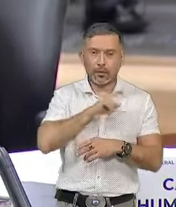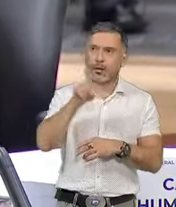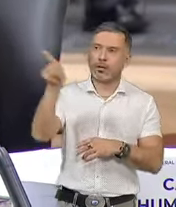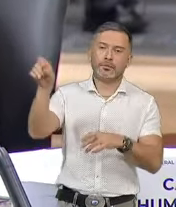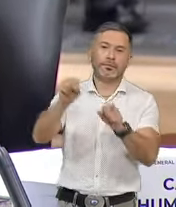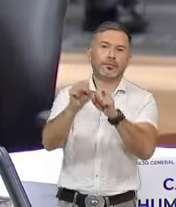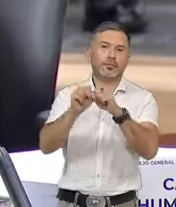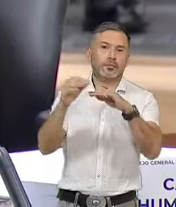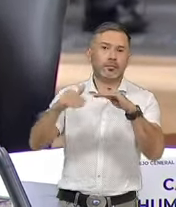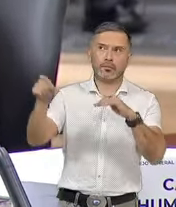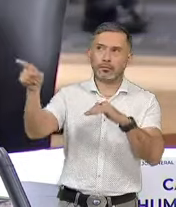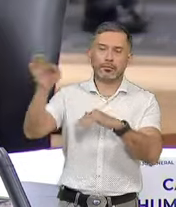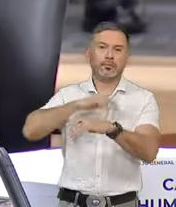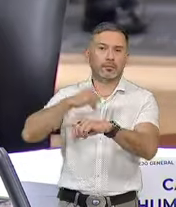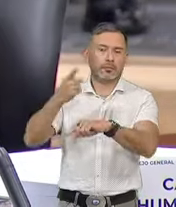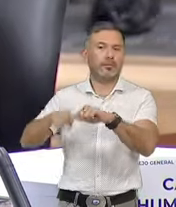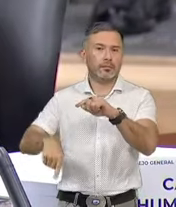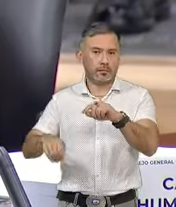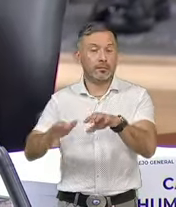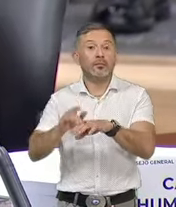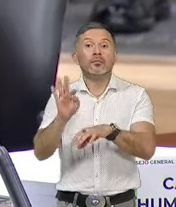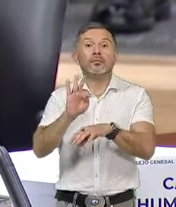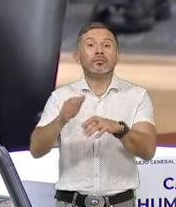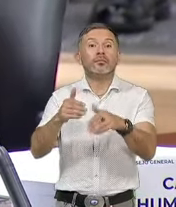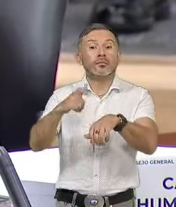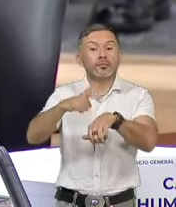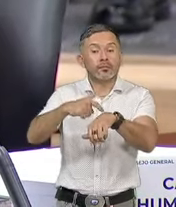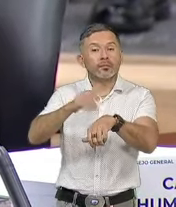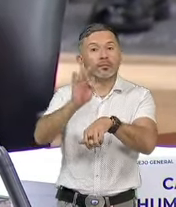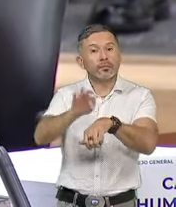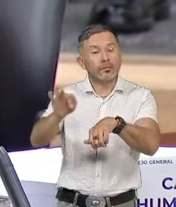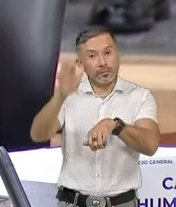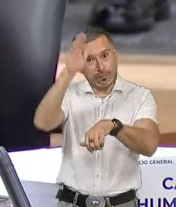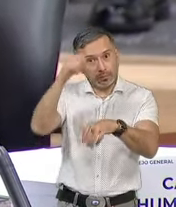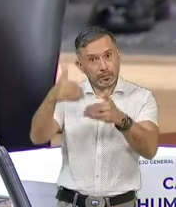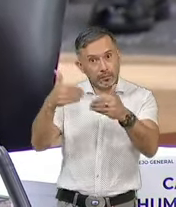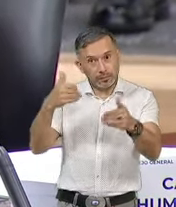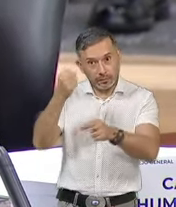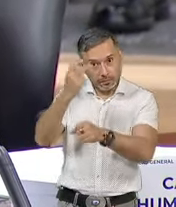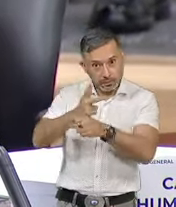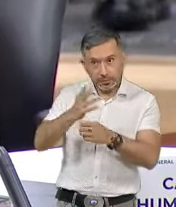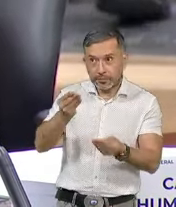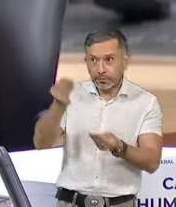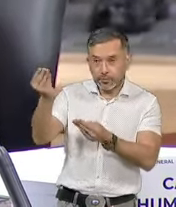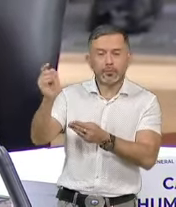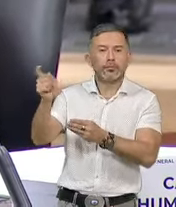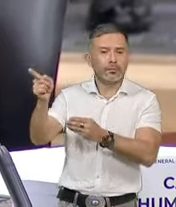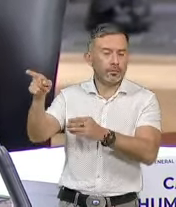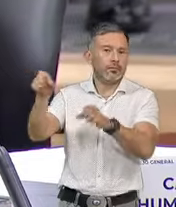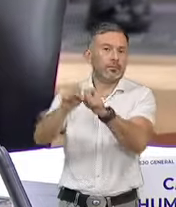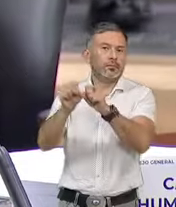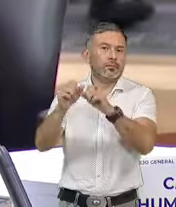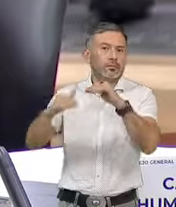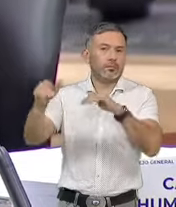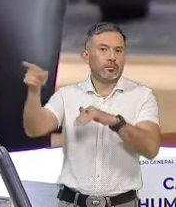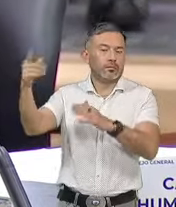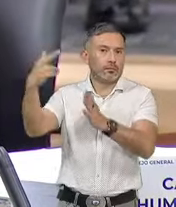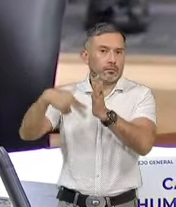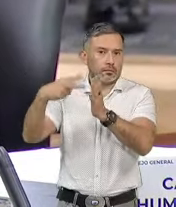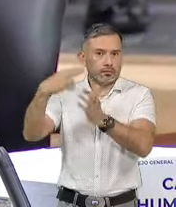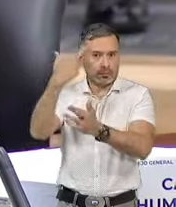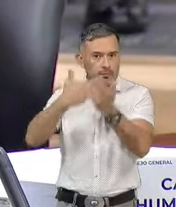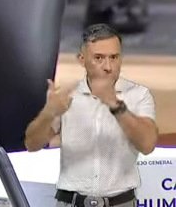cuando se presenten en tiempo y forma las naciones para que la sala superior las revise la sala